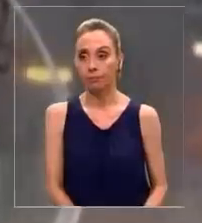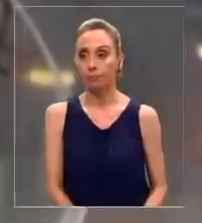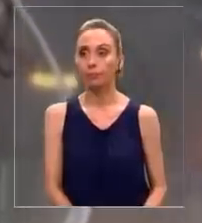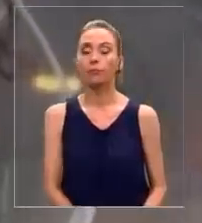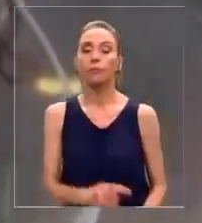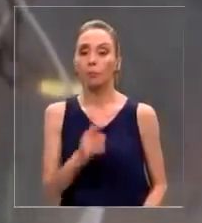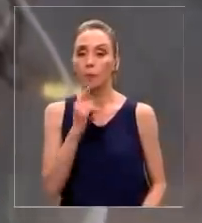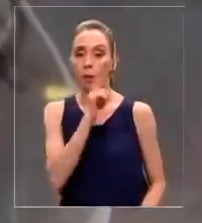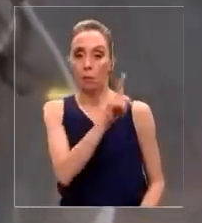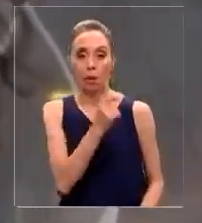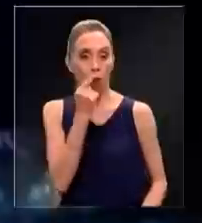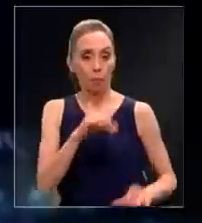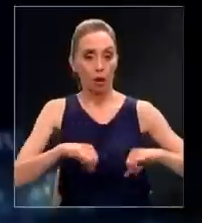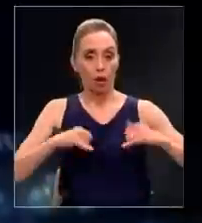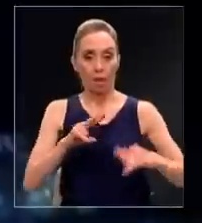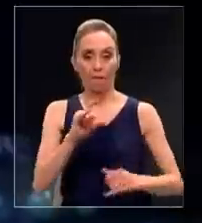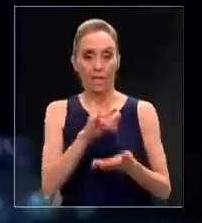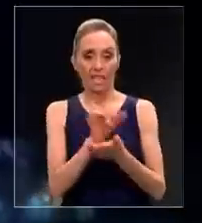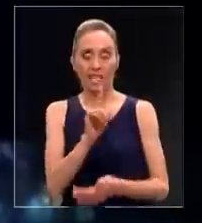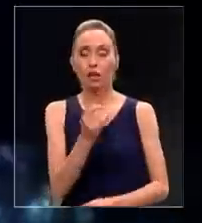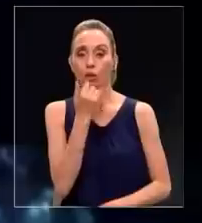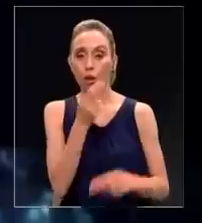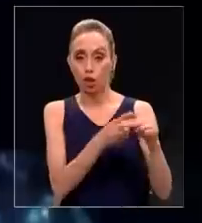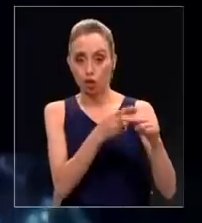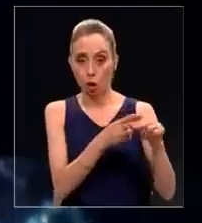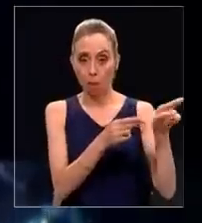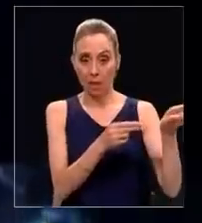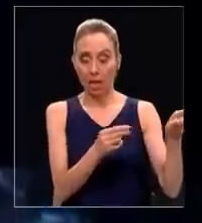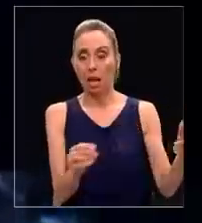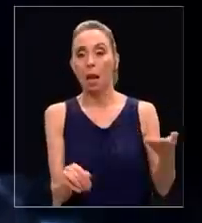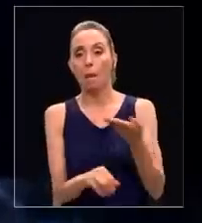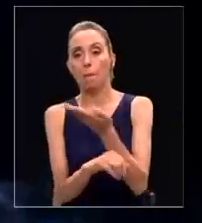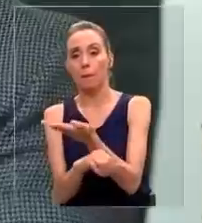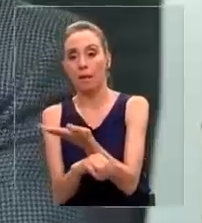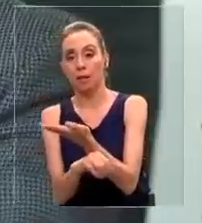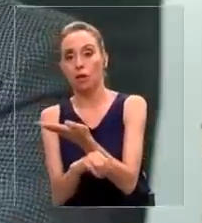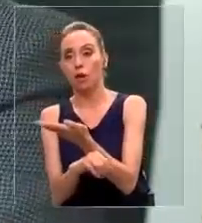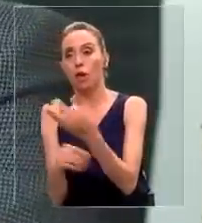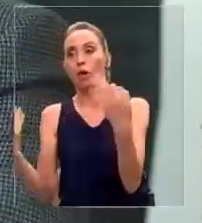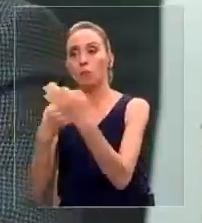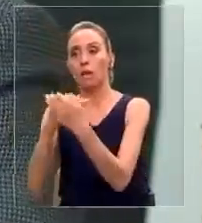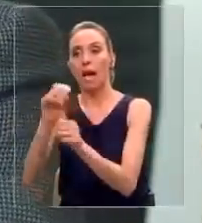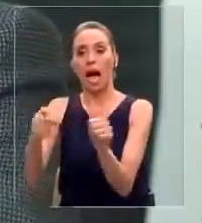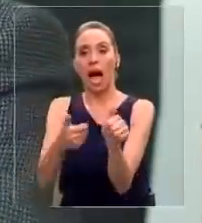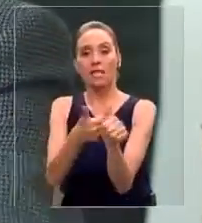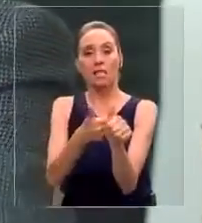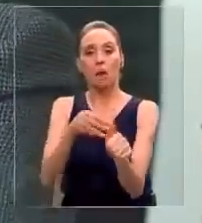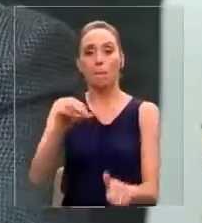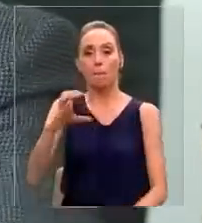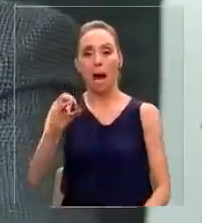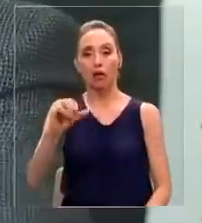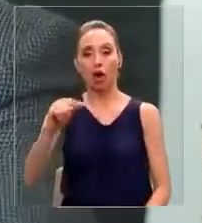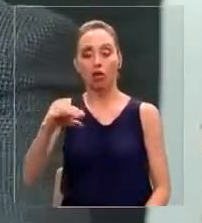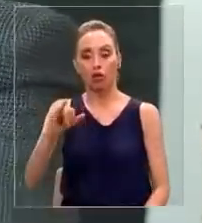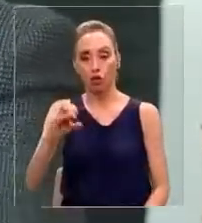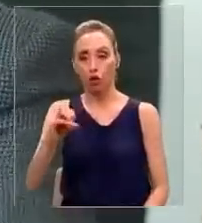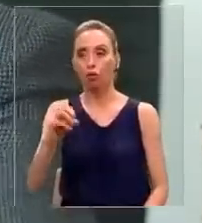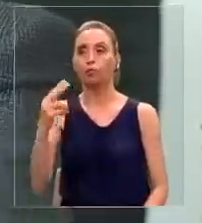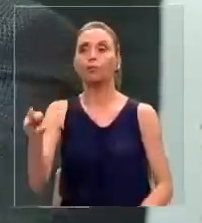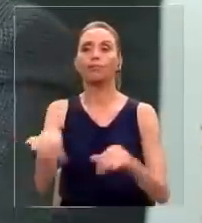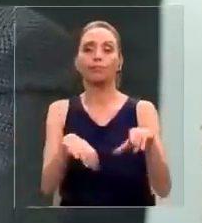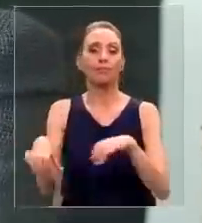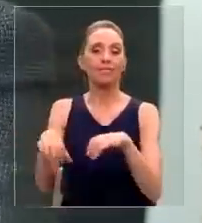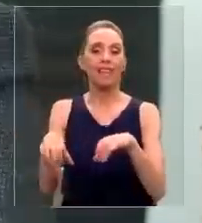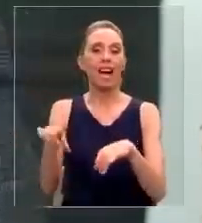Este joven Vilche, si no me equivoco se llama, le pidió asesoría a Marco Antonio en las actividades que